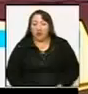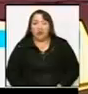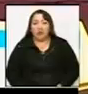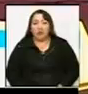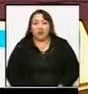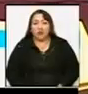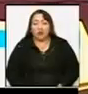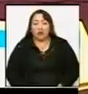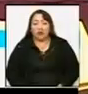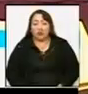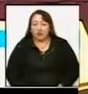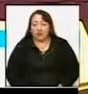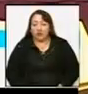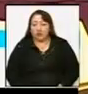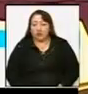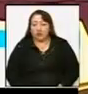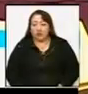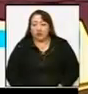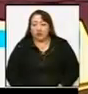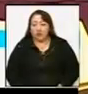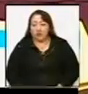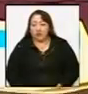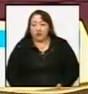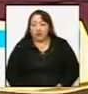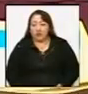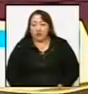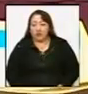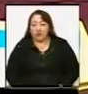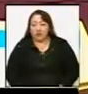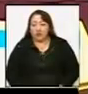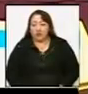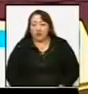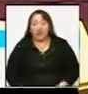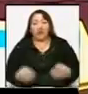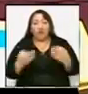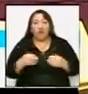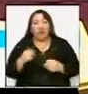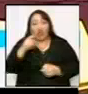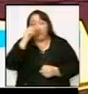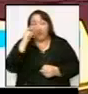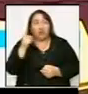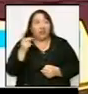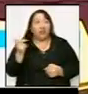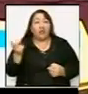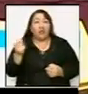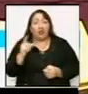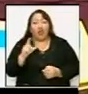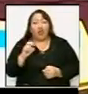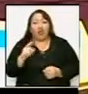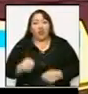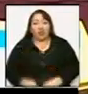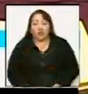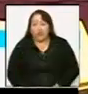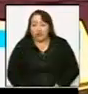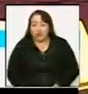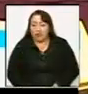muy distinta es verla en un distrito de la frontera de Tumbes o de la frontera de